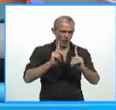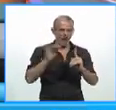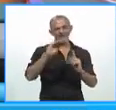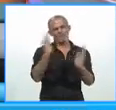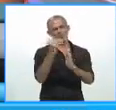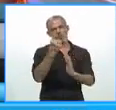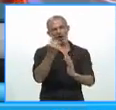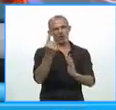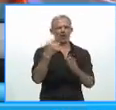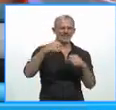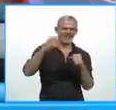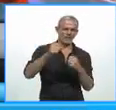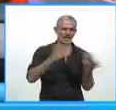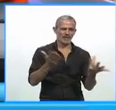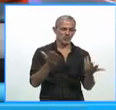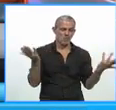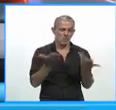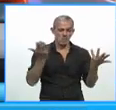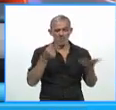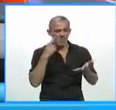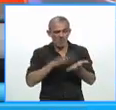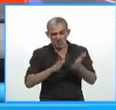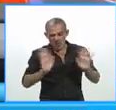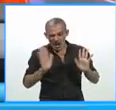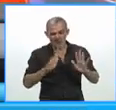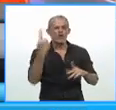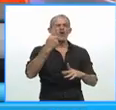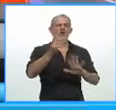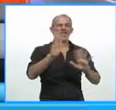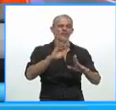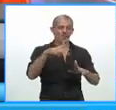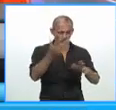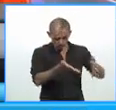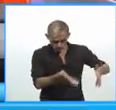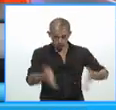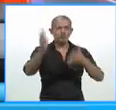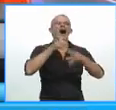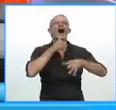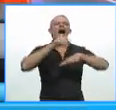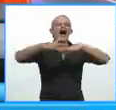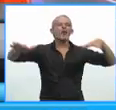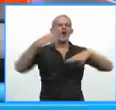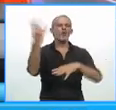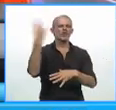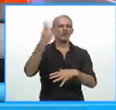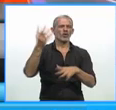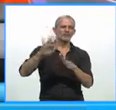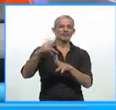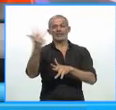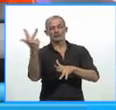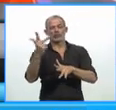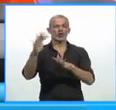menos si estamos en un entrenamiento o si no tenemos nada técnico que probar. Después navegamos, estamos en el agua alrededor de 4 horas, a veces